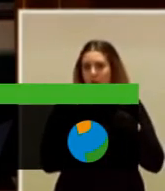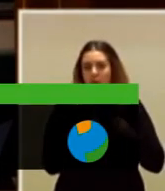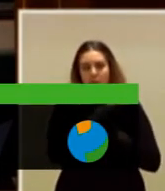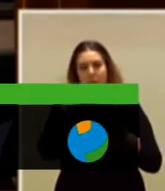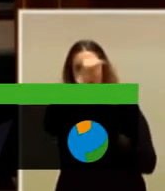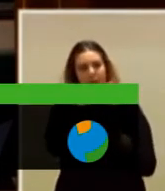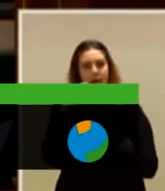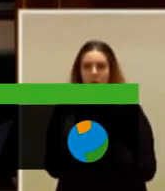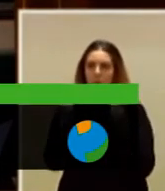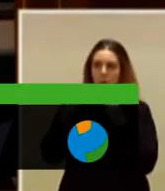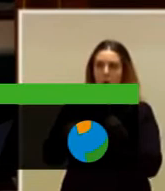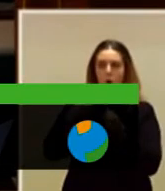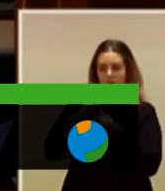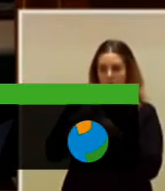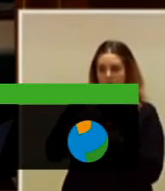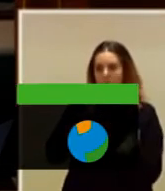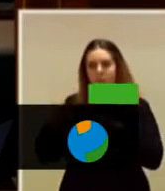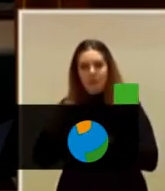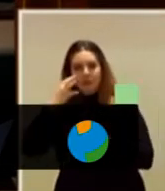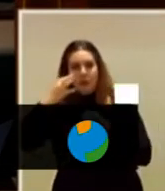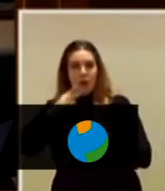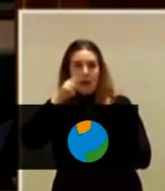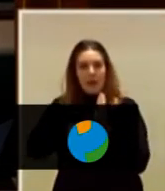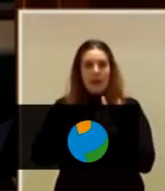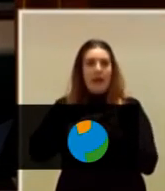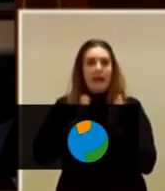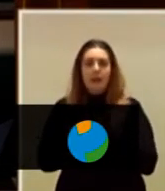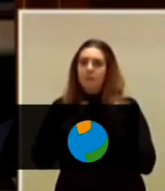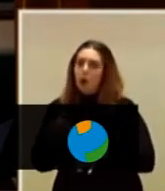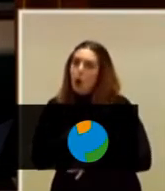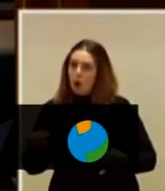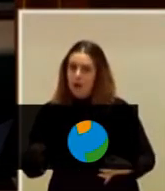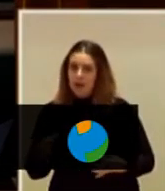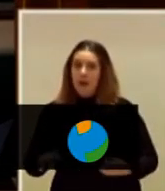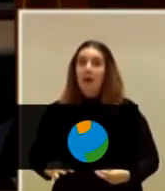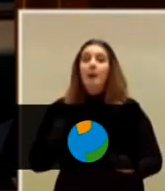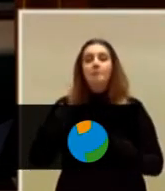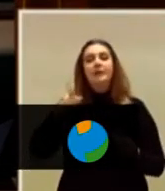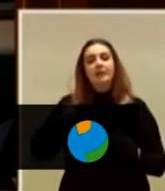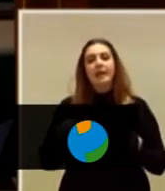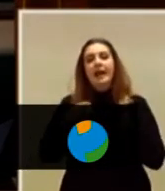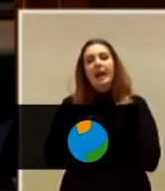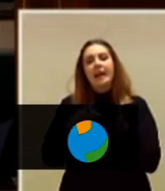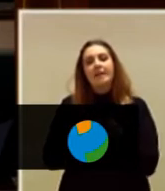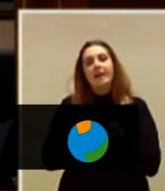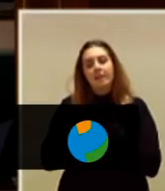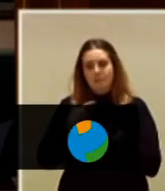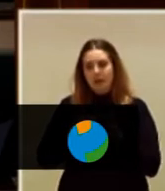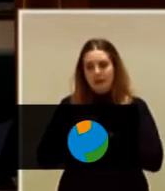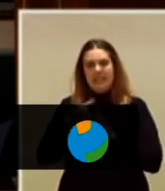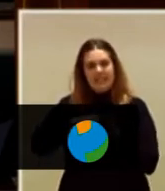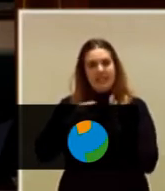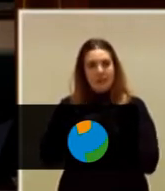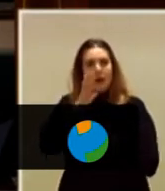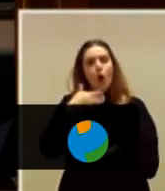género necesaria para la correcta aplicación de las leyes. Palabras que ha pronunciado precisamente en un acto en el Senado frente